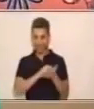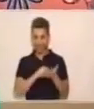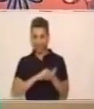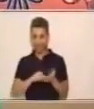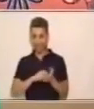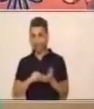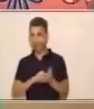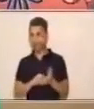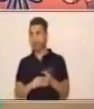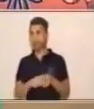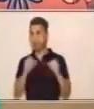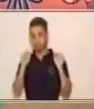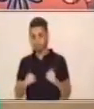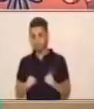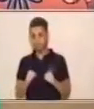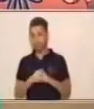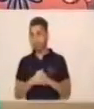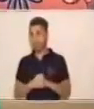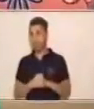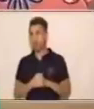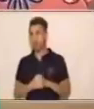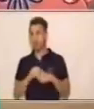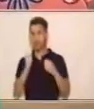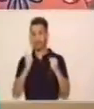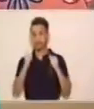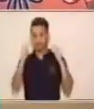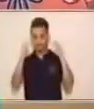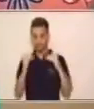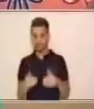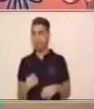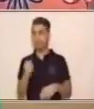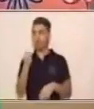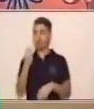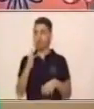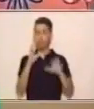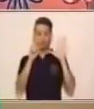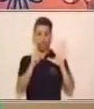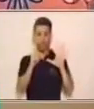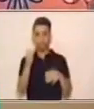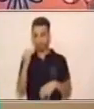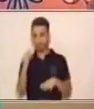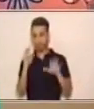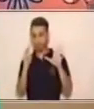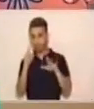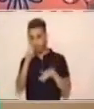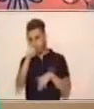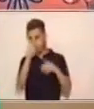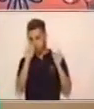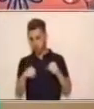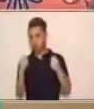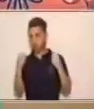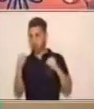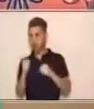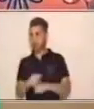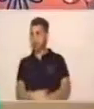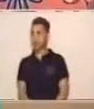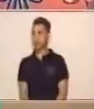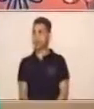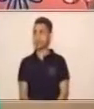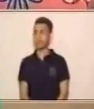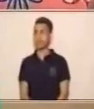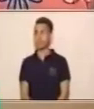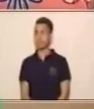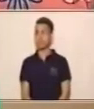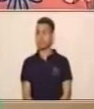alcance, vas a realizar esto, ¿sí? Te reto a que tú lo hagas, yo sé que tú puedes. Es